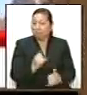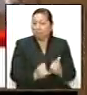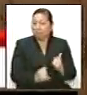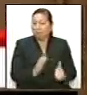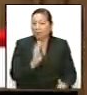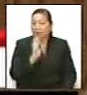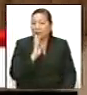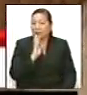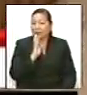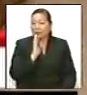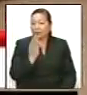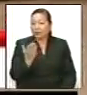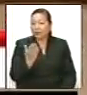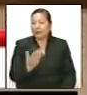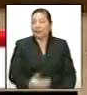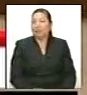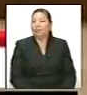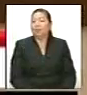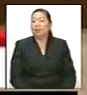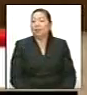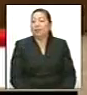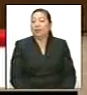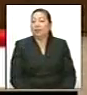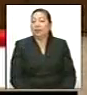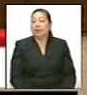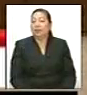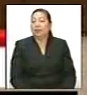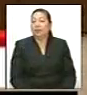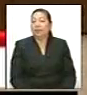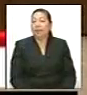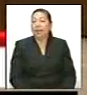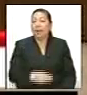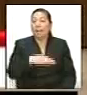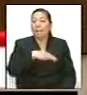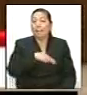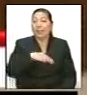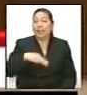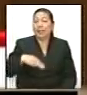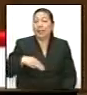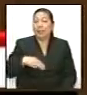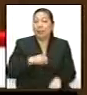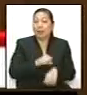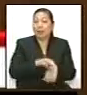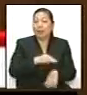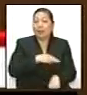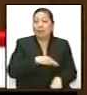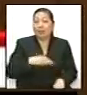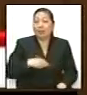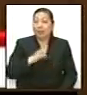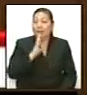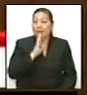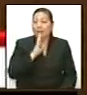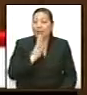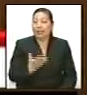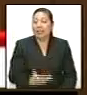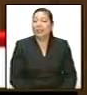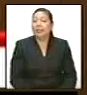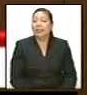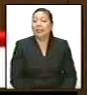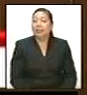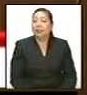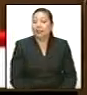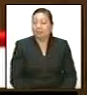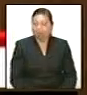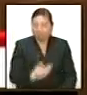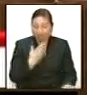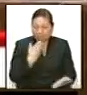de oradores, le damos el uso de la palabra al señor Salvador del Solar Labarte, presidente del Consejo de Ministros. Tiene uso la palabra.